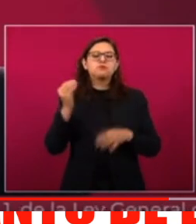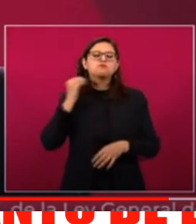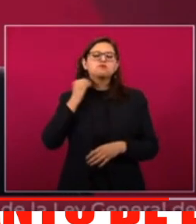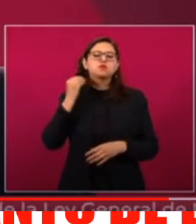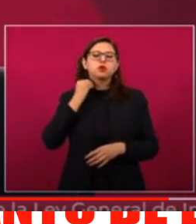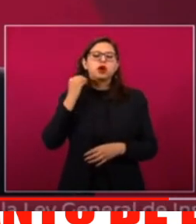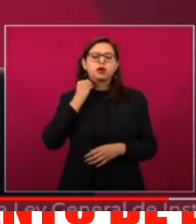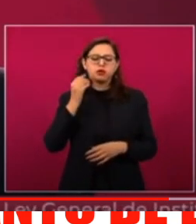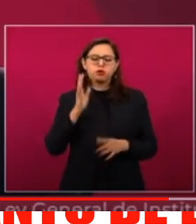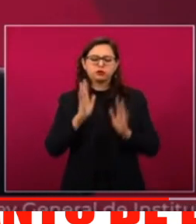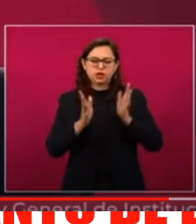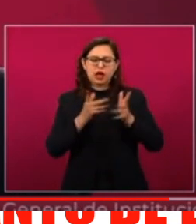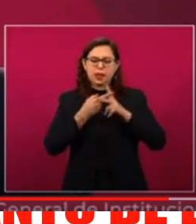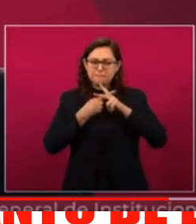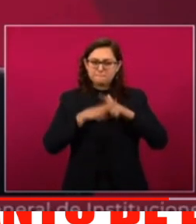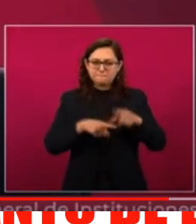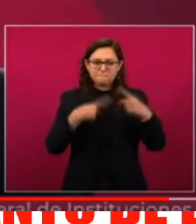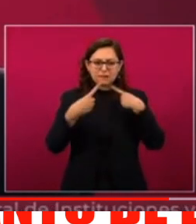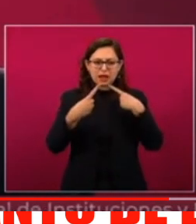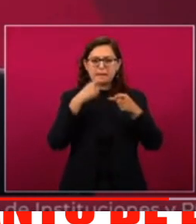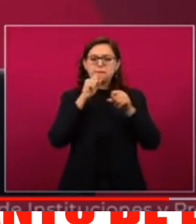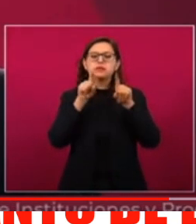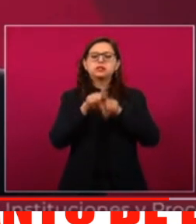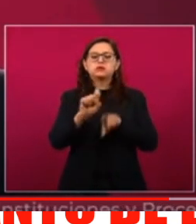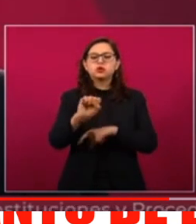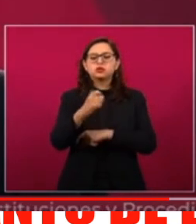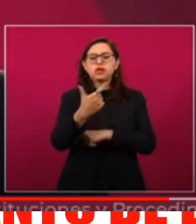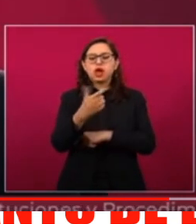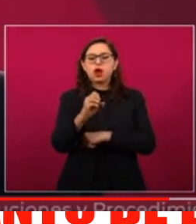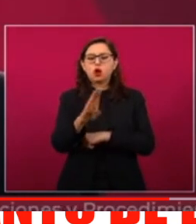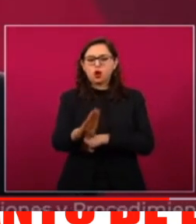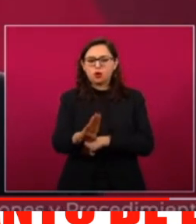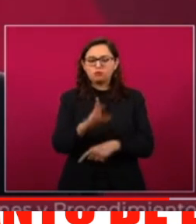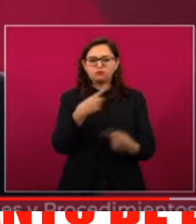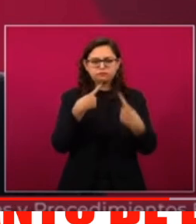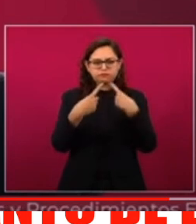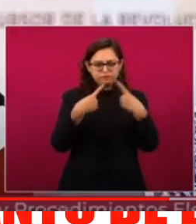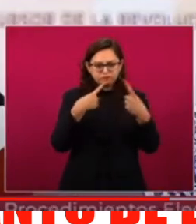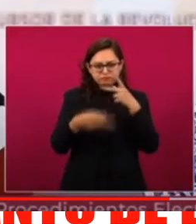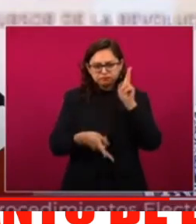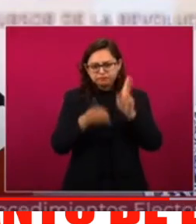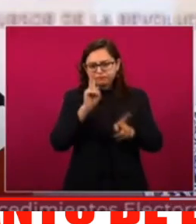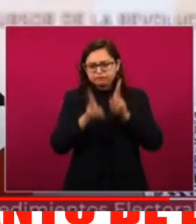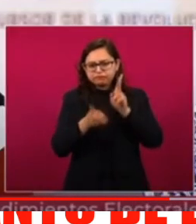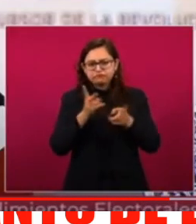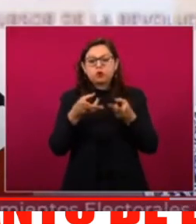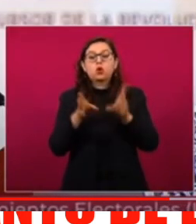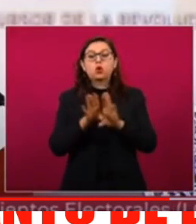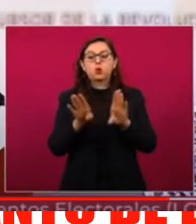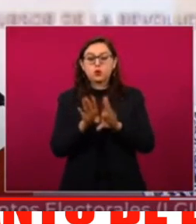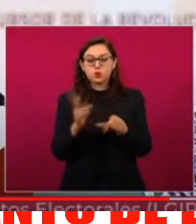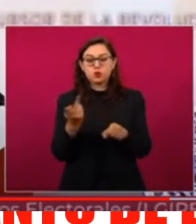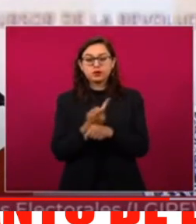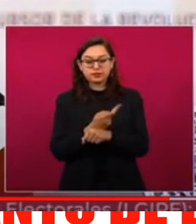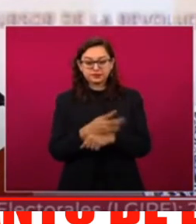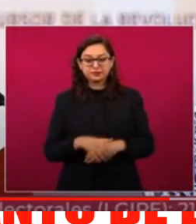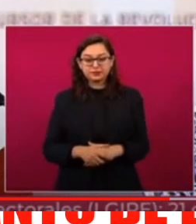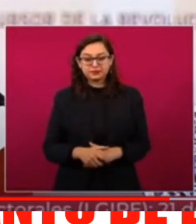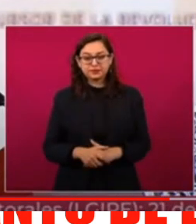Adán, el secretario de Gobernación, con la Consejería Jurídica.